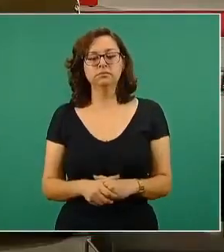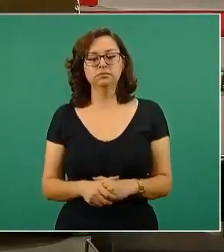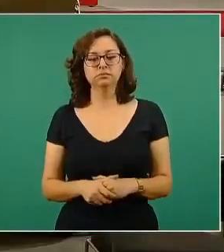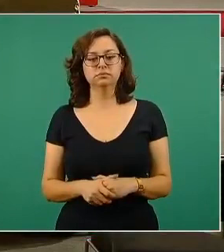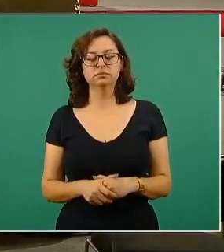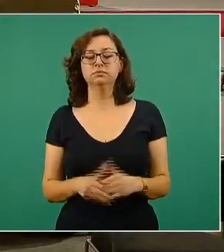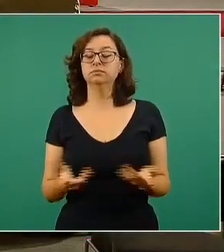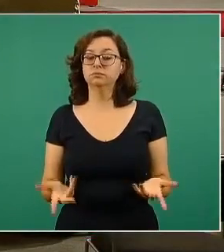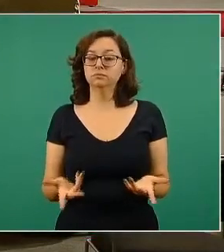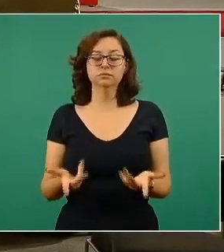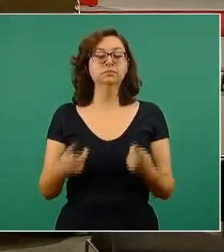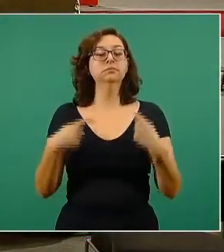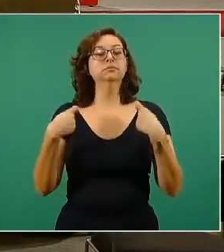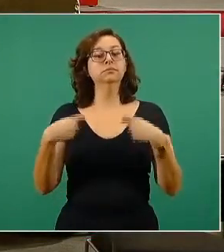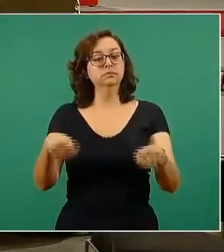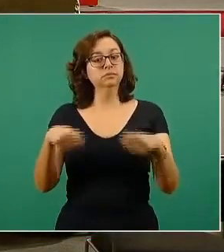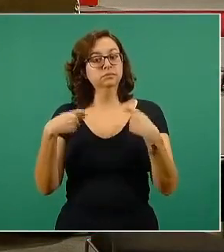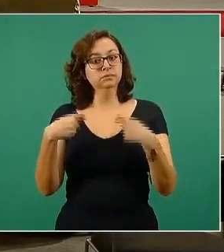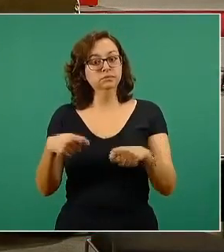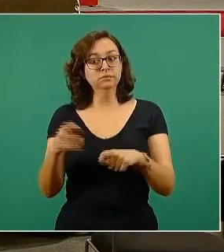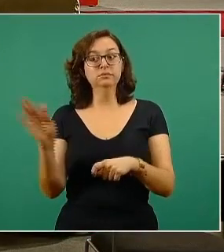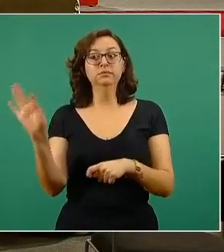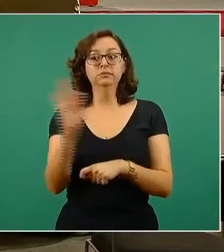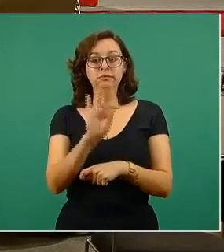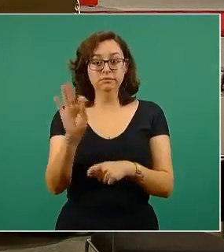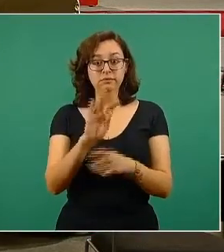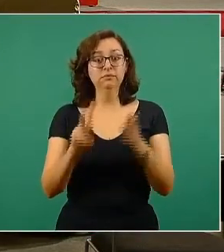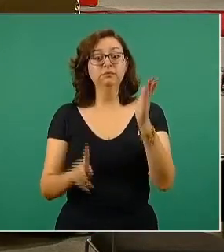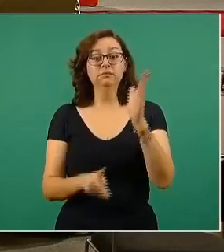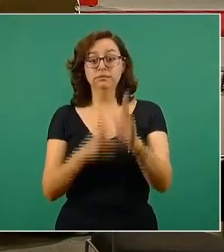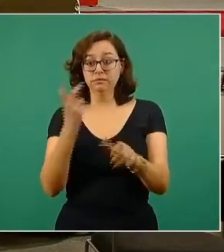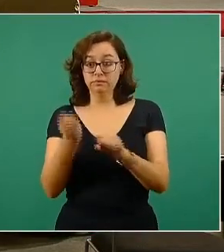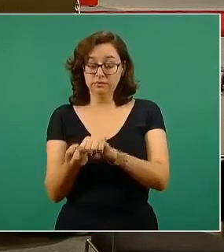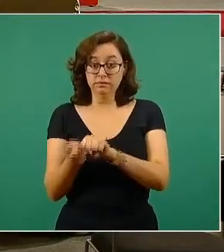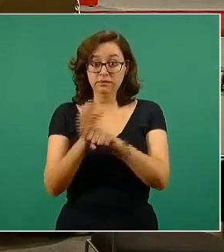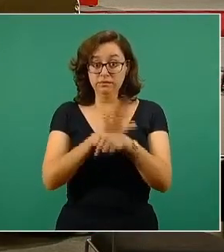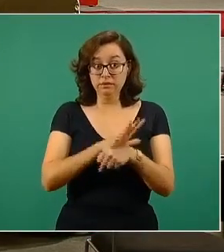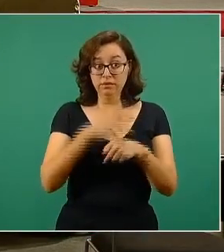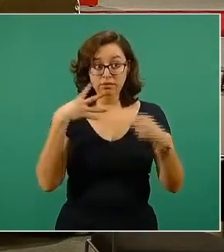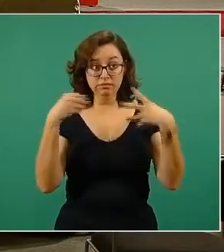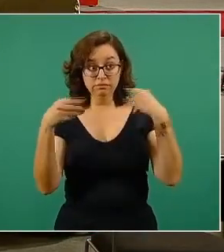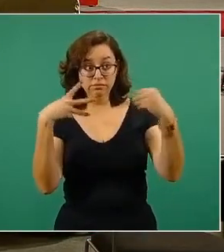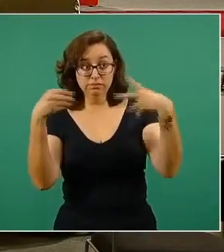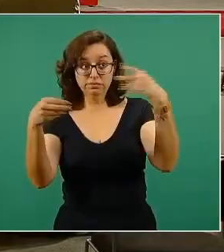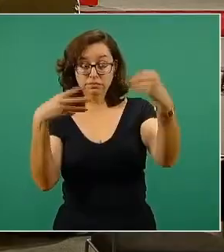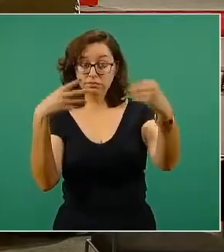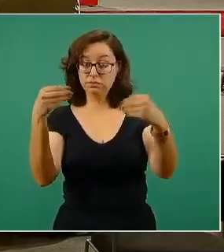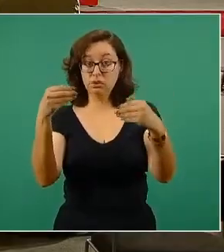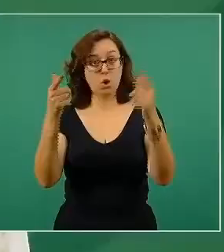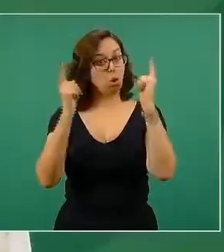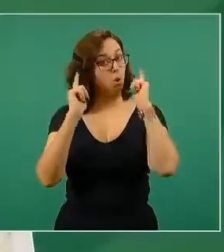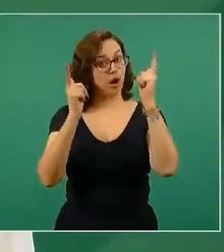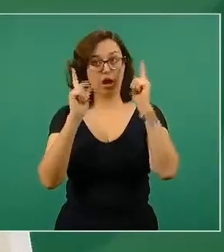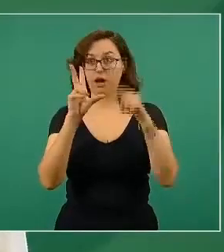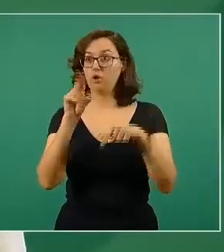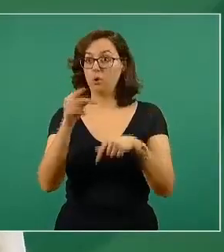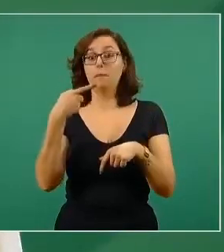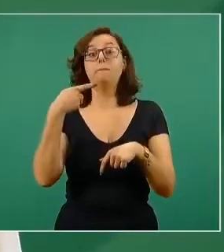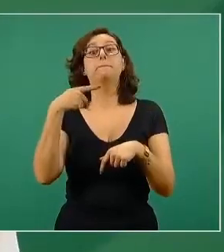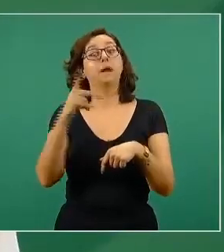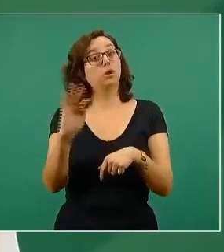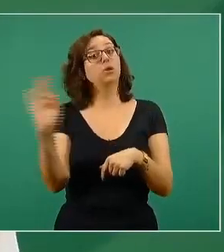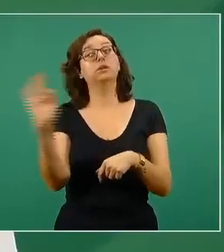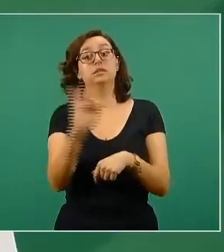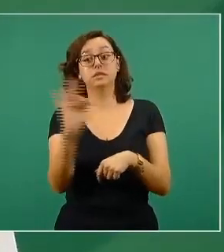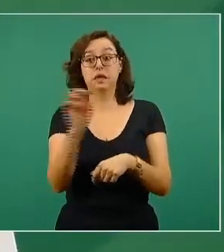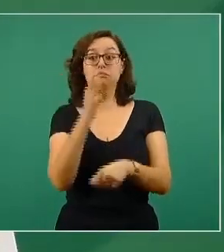mecanismo flexible que permita reexpandir en un tiempo razonable en caso, ojalá no sea la situación, de que tuviéramos